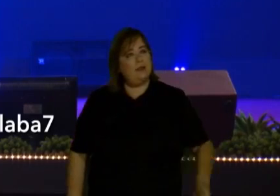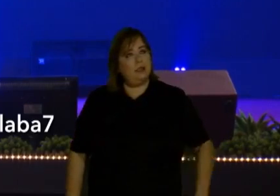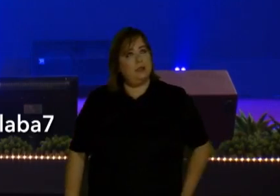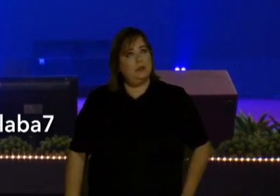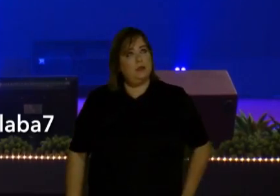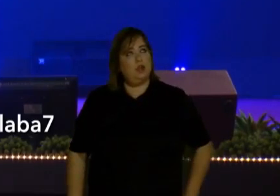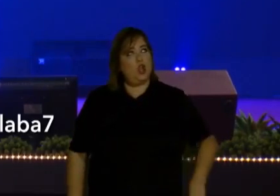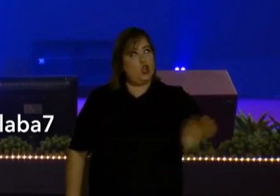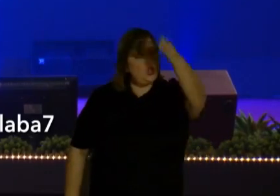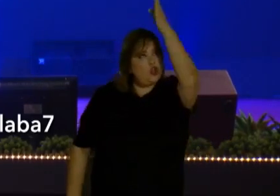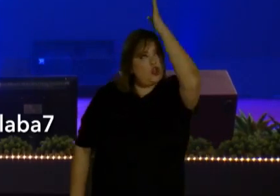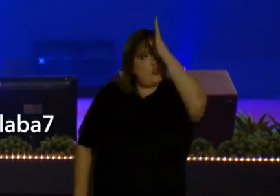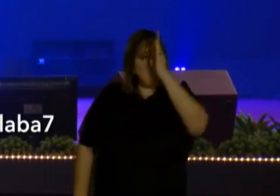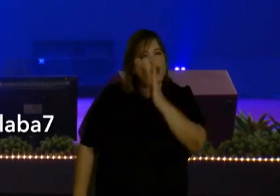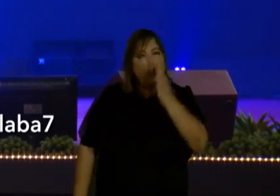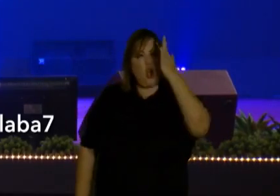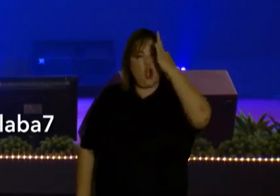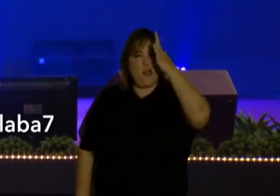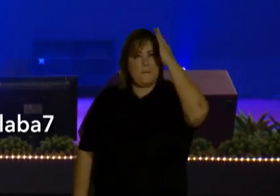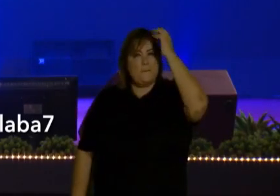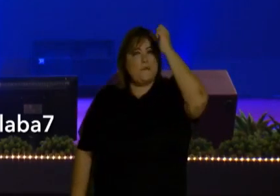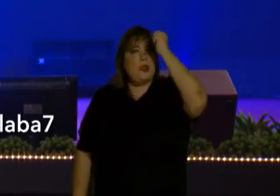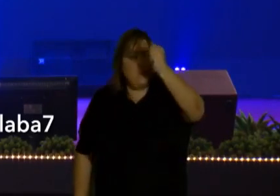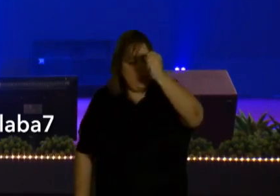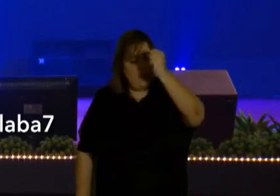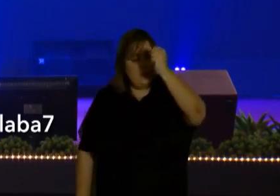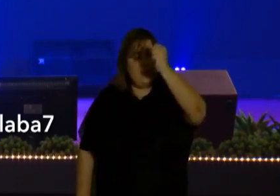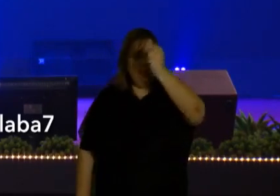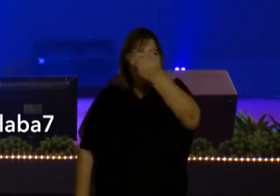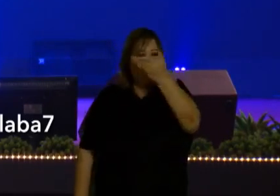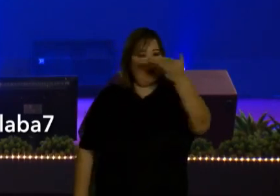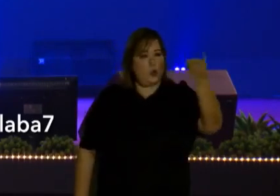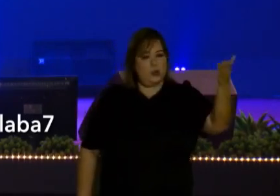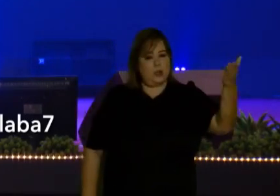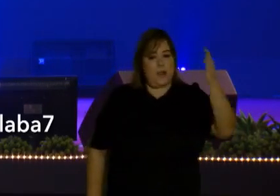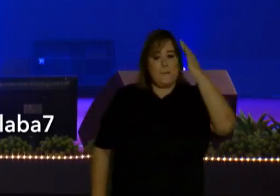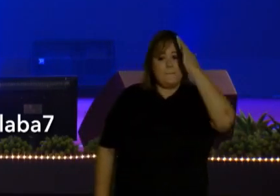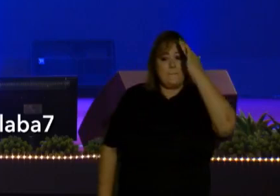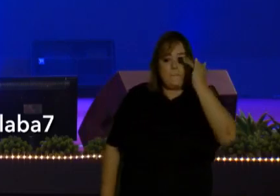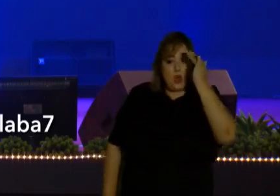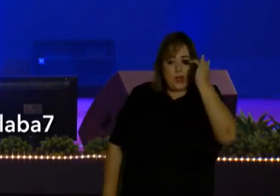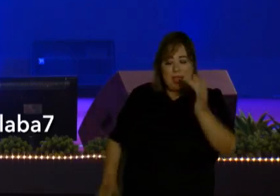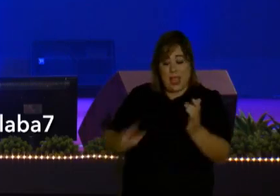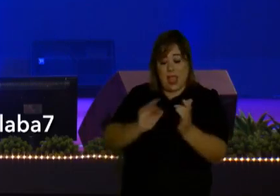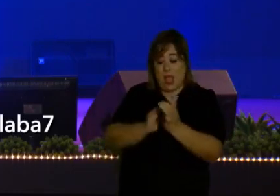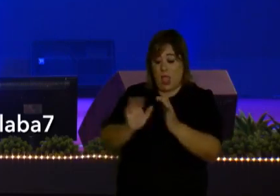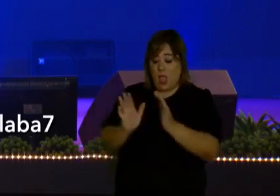autoridad y comenzar a repetir lo que la Biblia dice, porque tú sabes que la Biblia hará lo que dice.